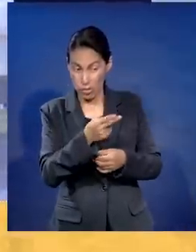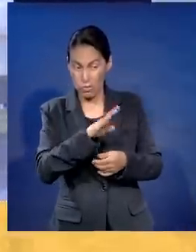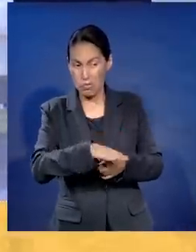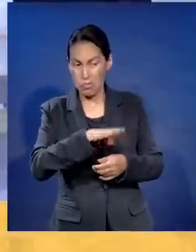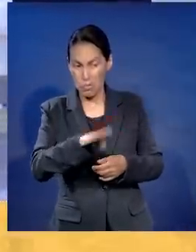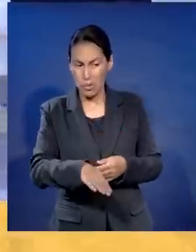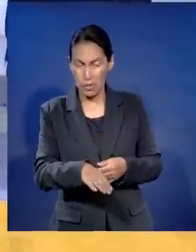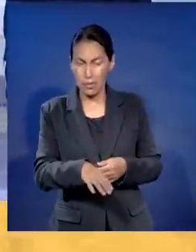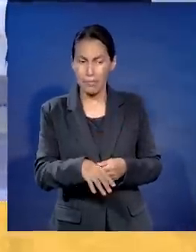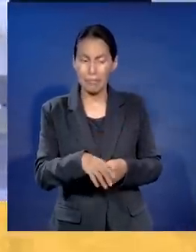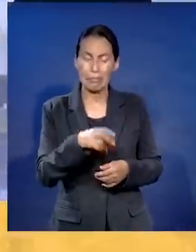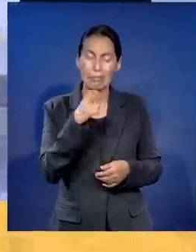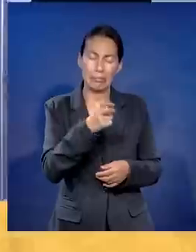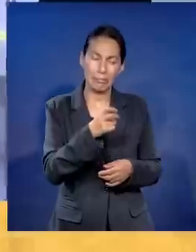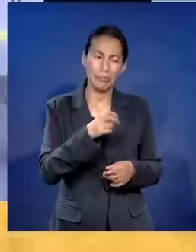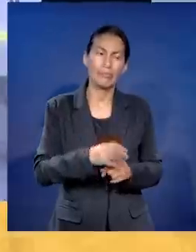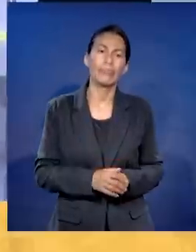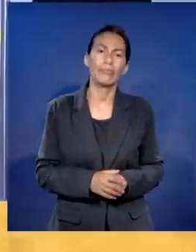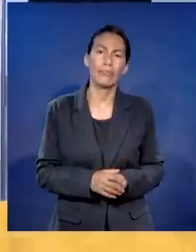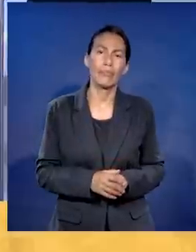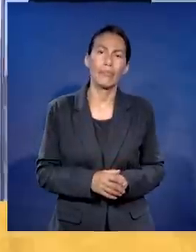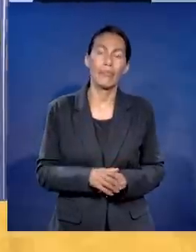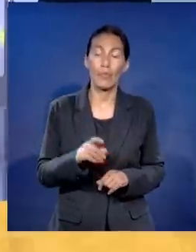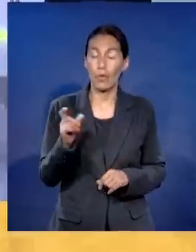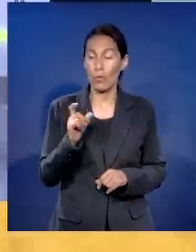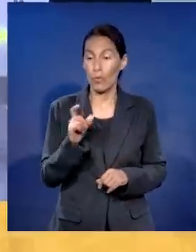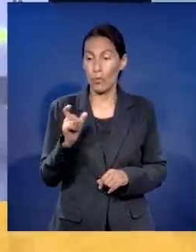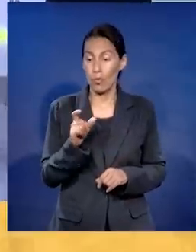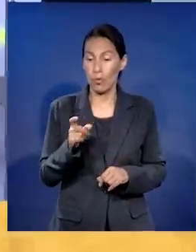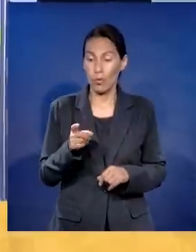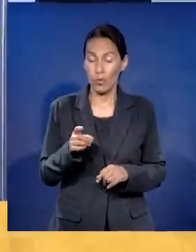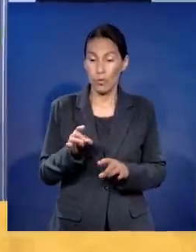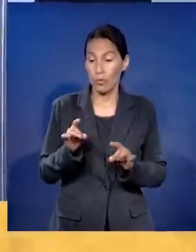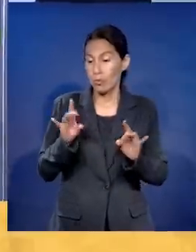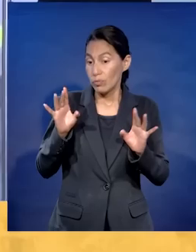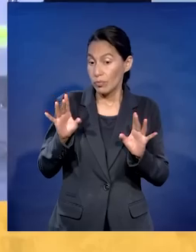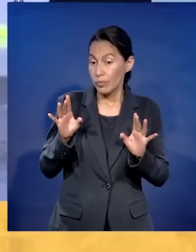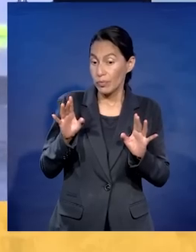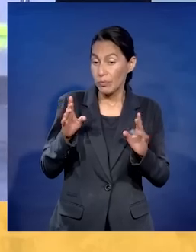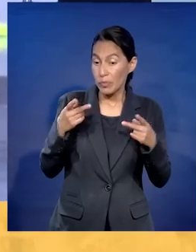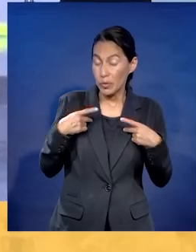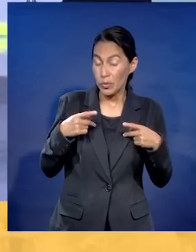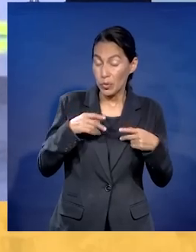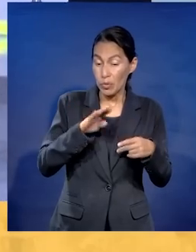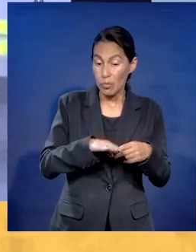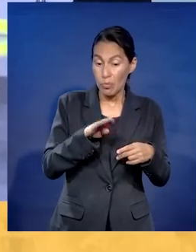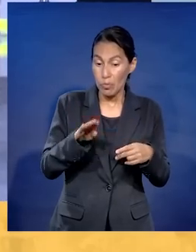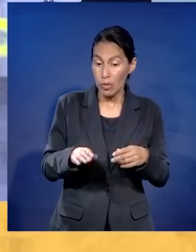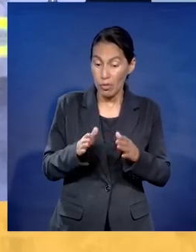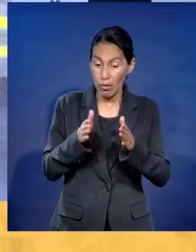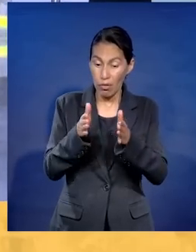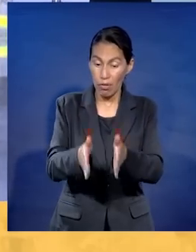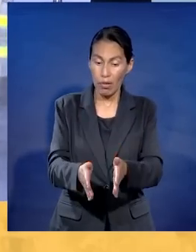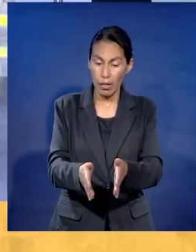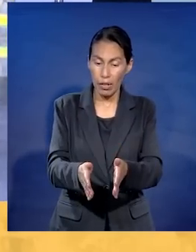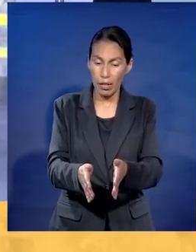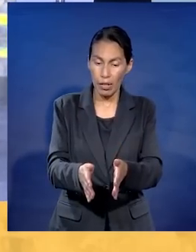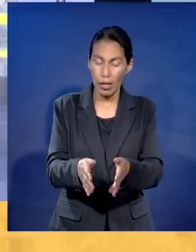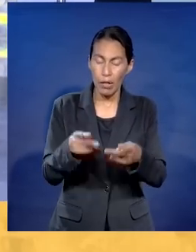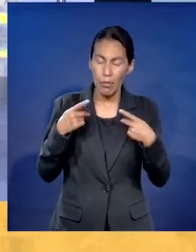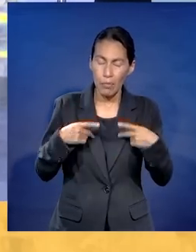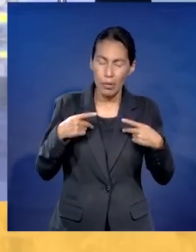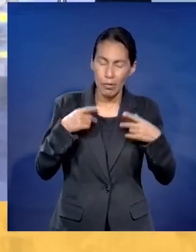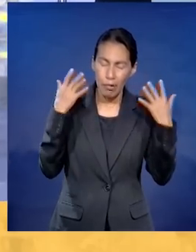ese día que la persona a la que nunca le dedicaste tiempo está en un ataúd ese día entonces la gente